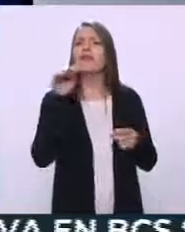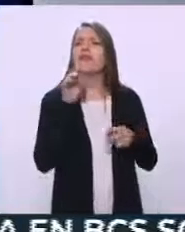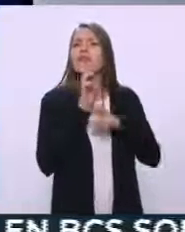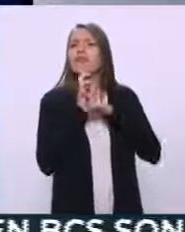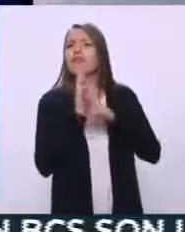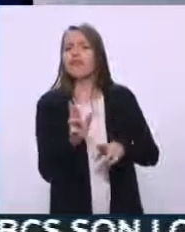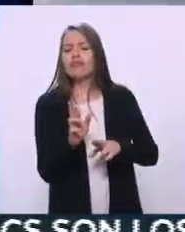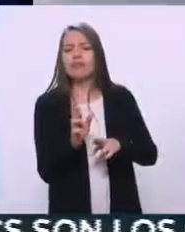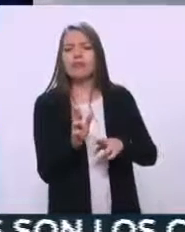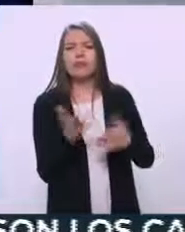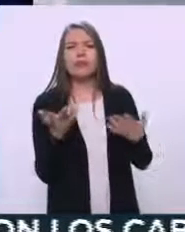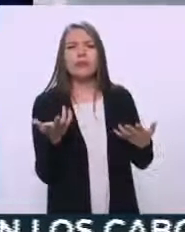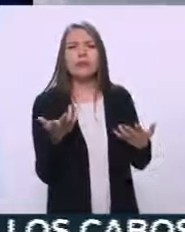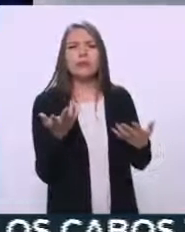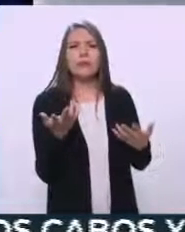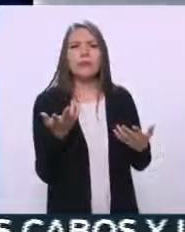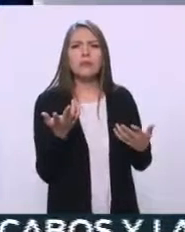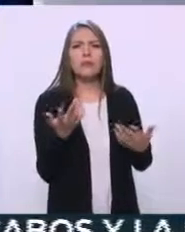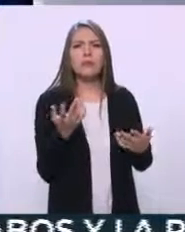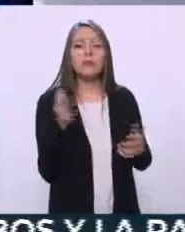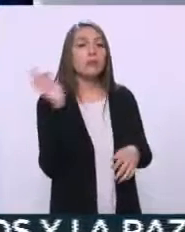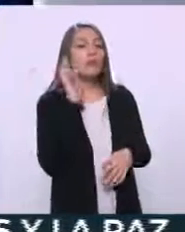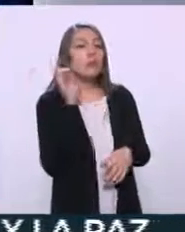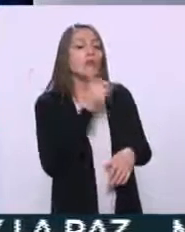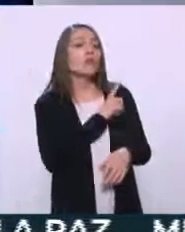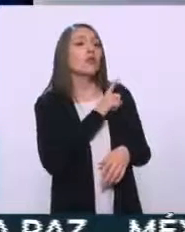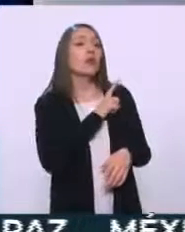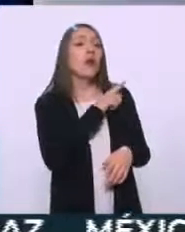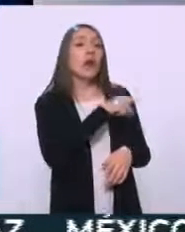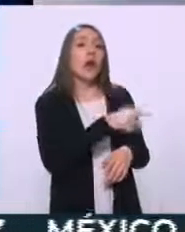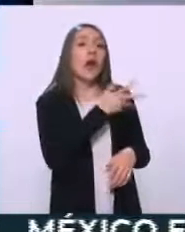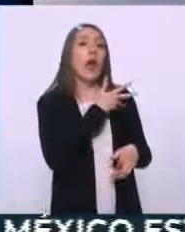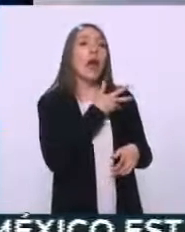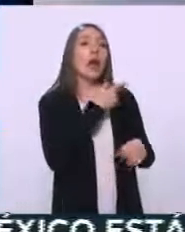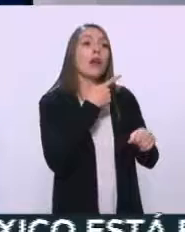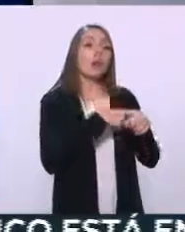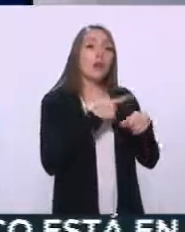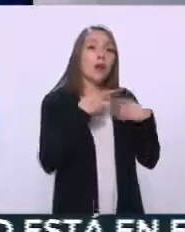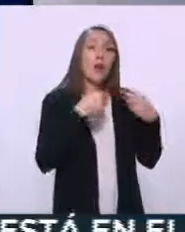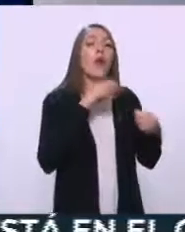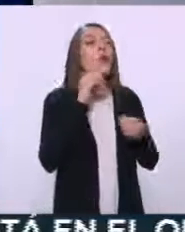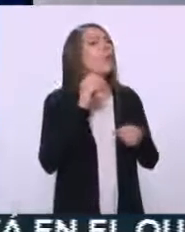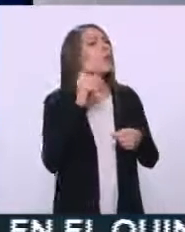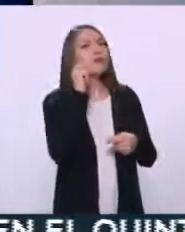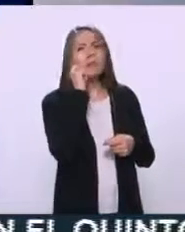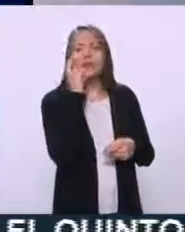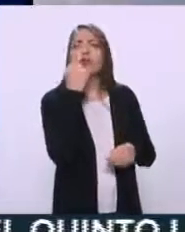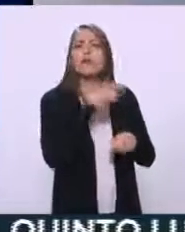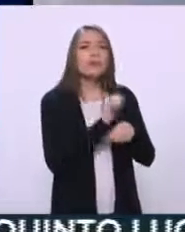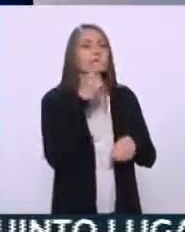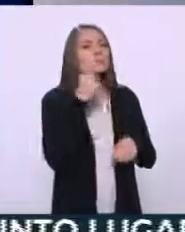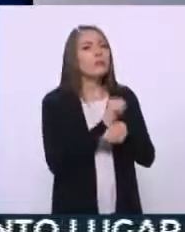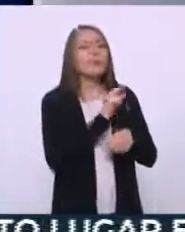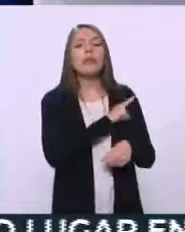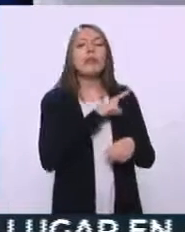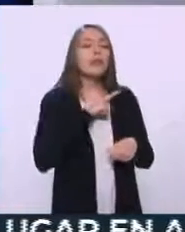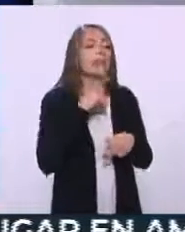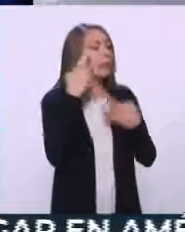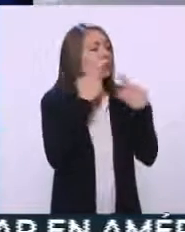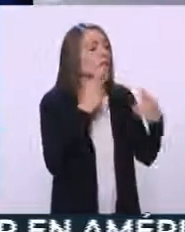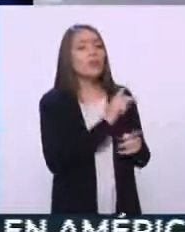sería sobre solamente si tienen casos positivos o semanalmente les tienen que reportar que no hay casos positivos o los